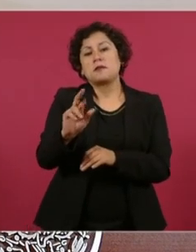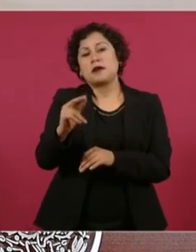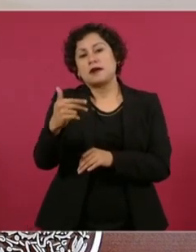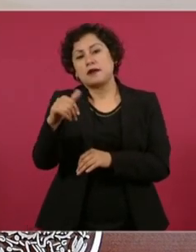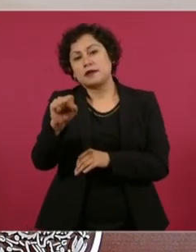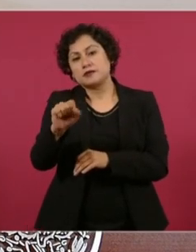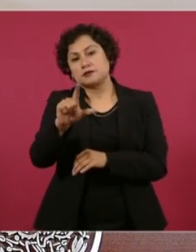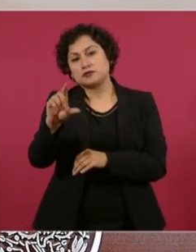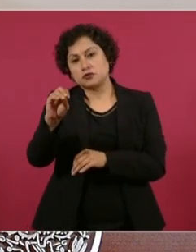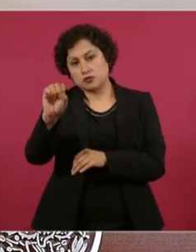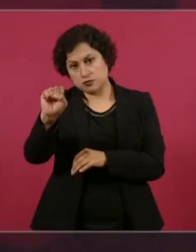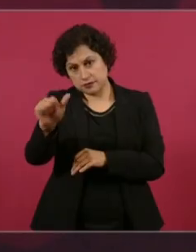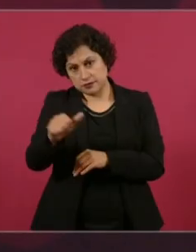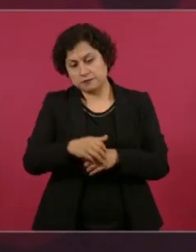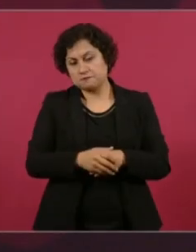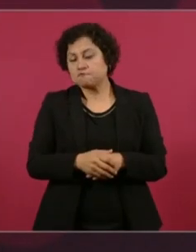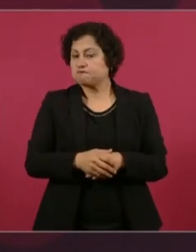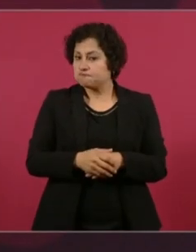Pero